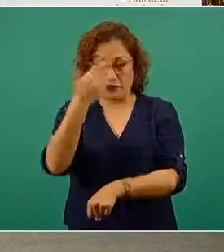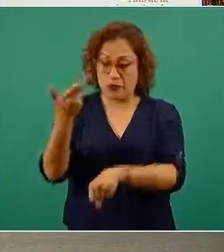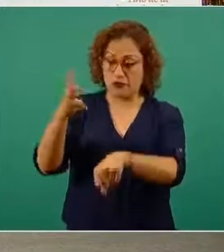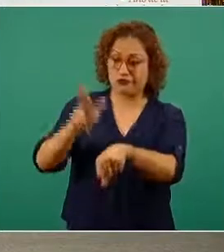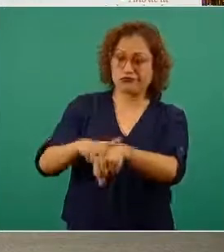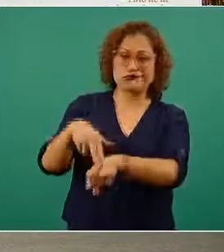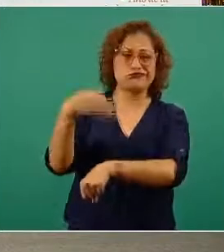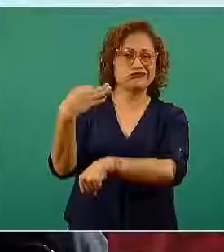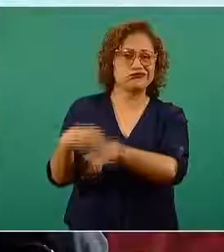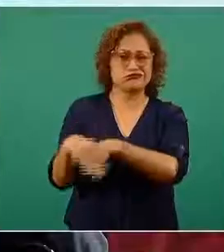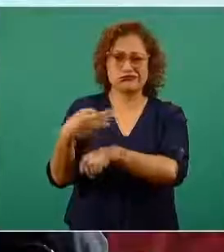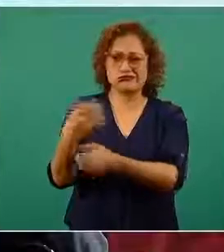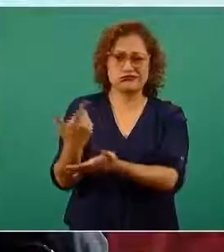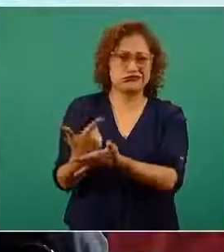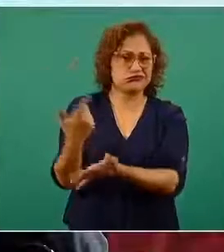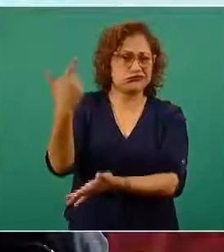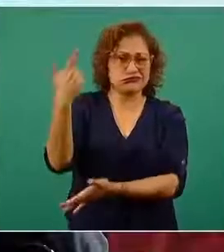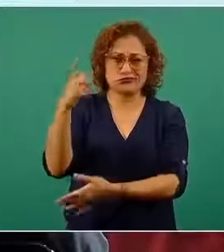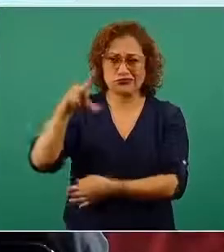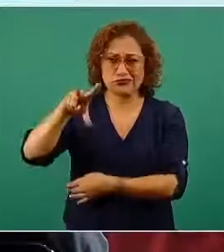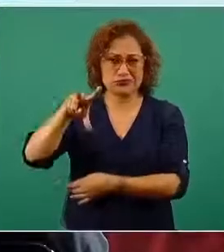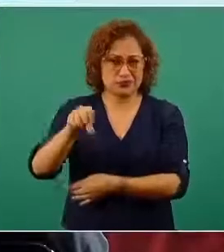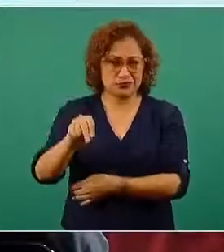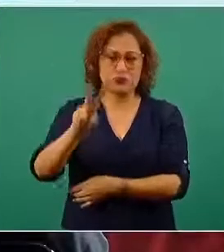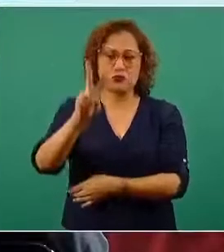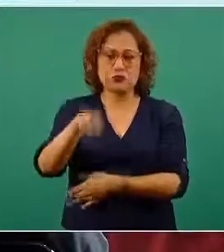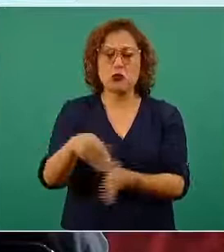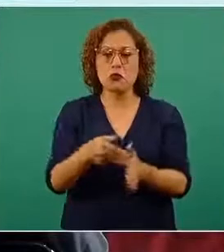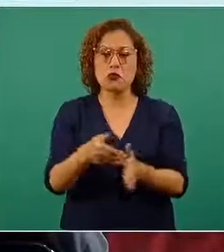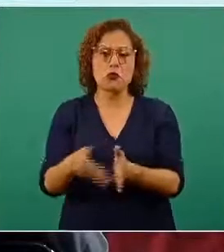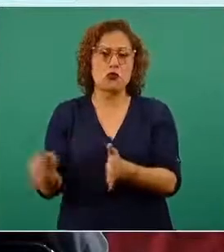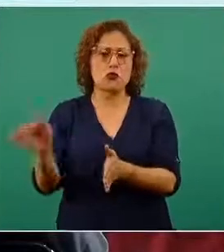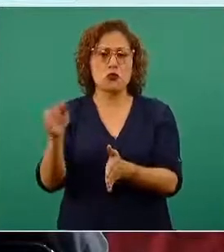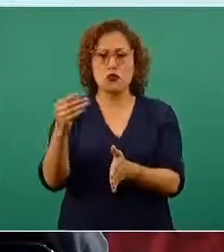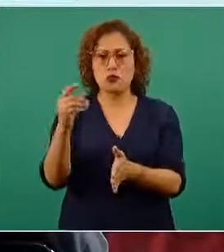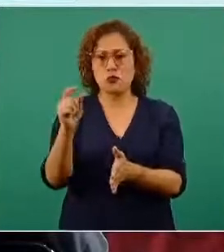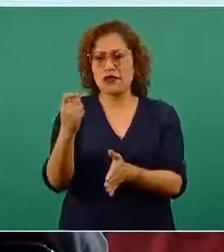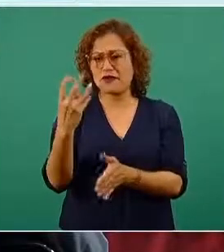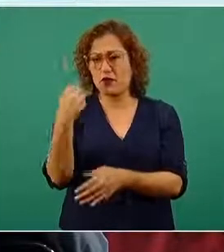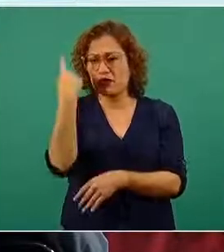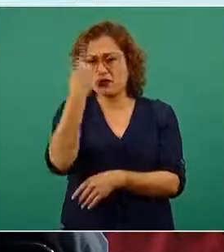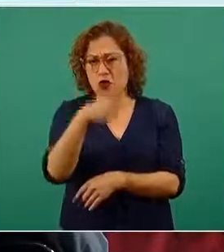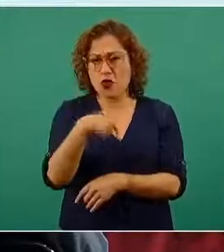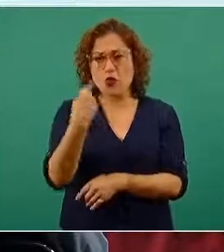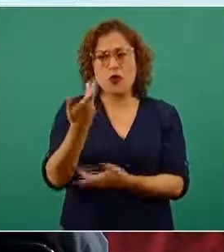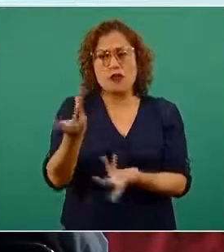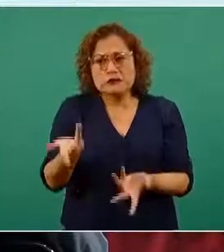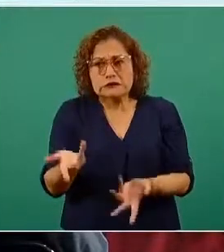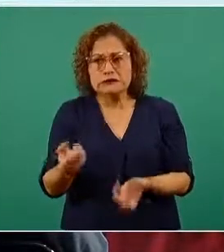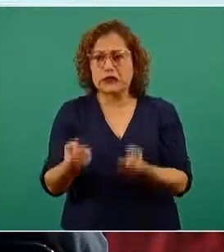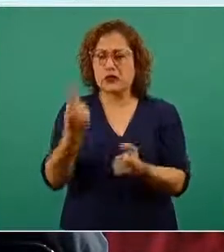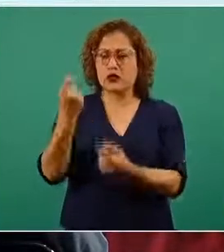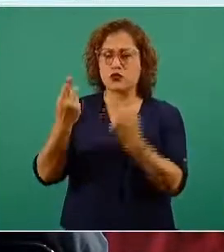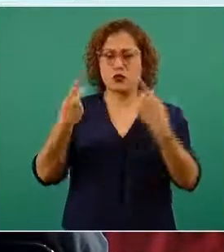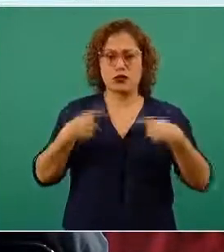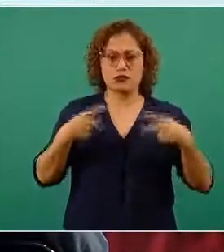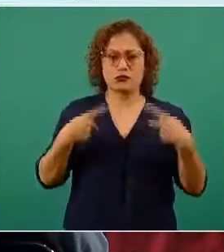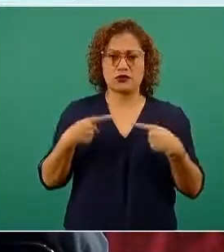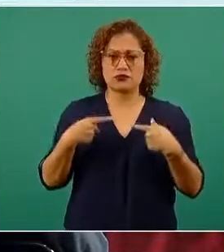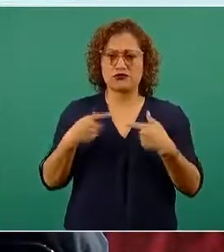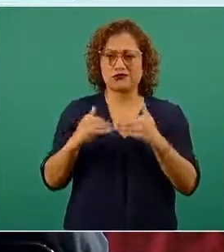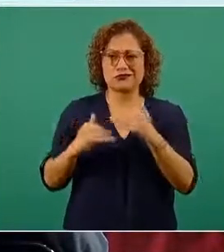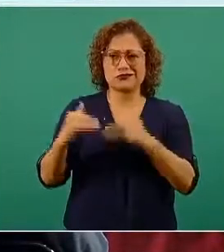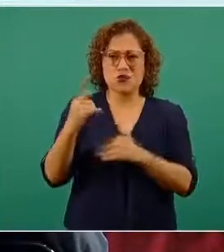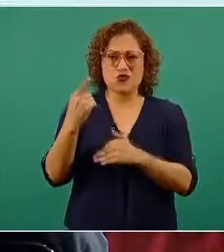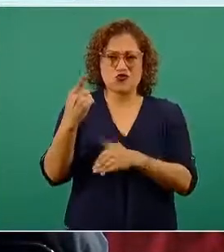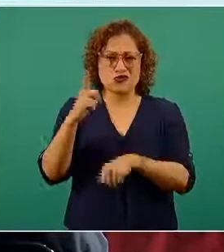temporales. Duran muy poco, en su mayoría duran menos de 24 horas, en algunos casos algunas personas han estado un poco